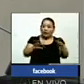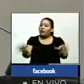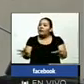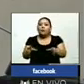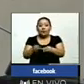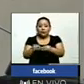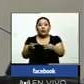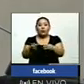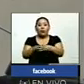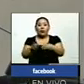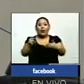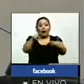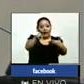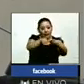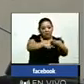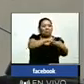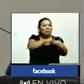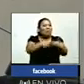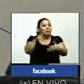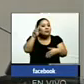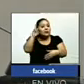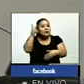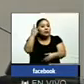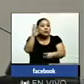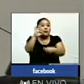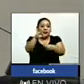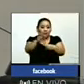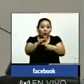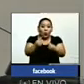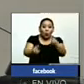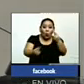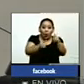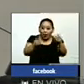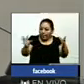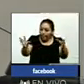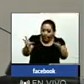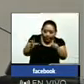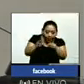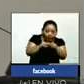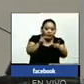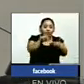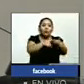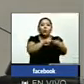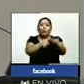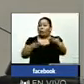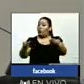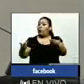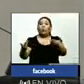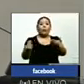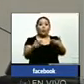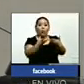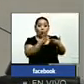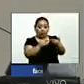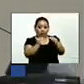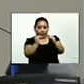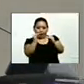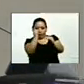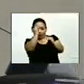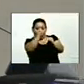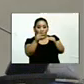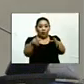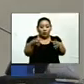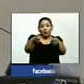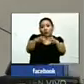diputados. Entonces el voto lleva implícito la preferencia con la marca y la cantidad de cuántos escaños tiene ese